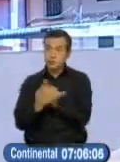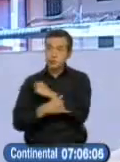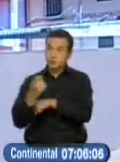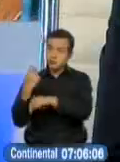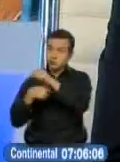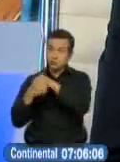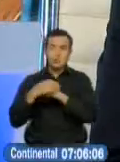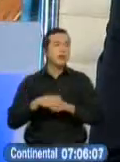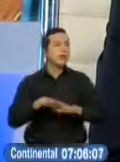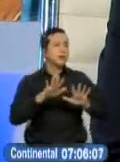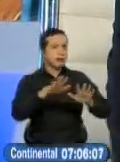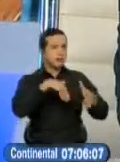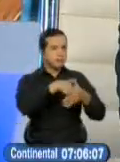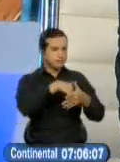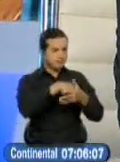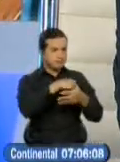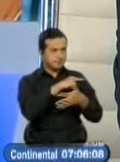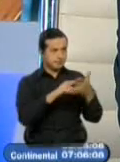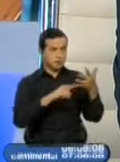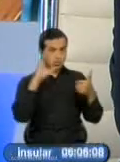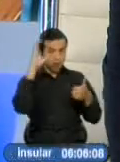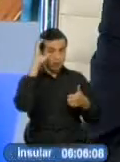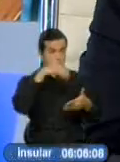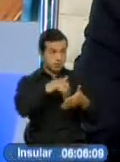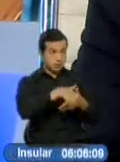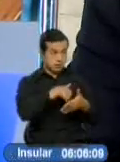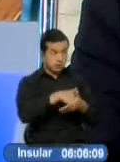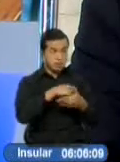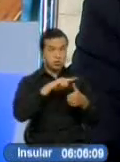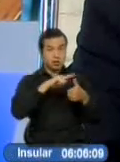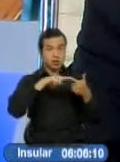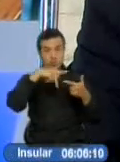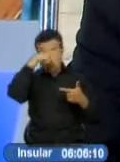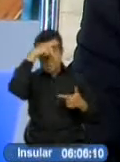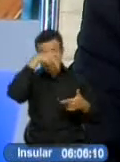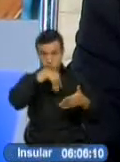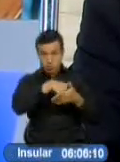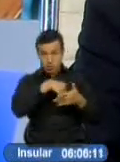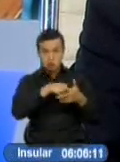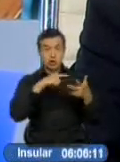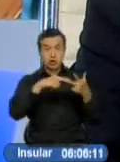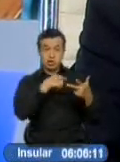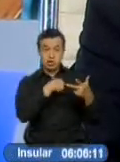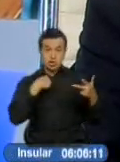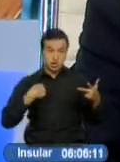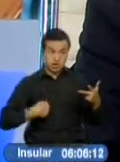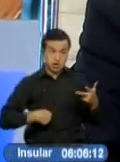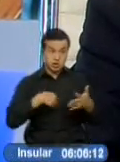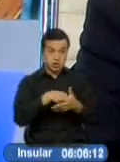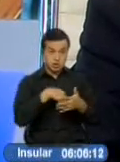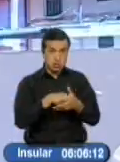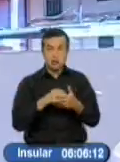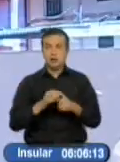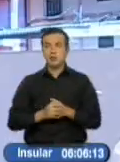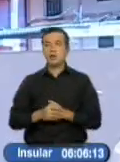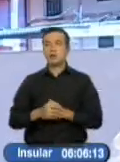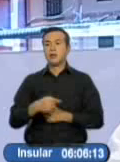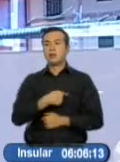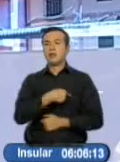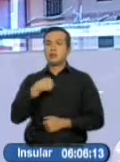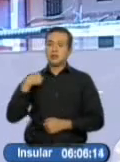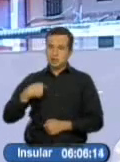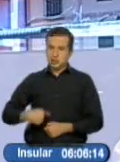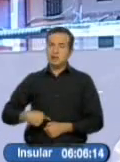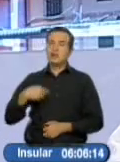ver, identifiquemos barreras. Colombia es una barrera, Perú es otra barrera, China es otra barrera. China definitivamente es un